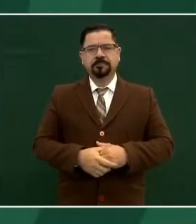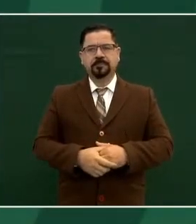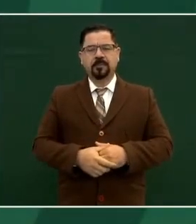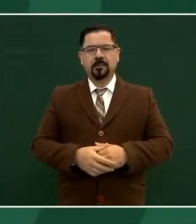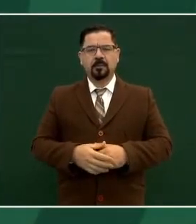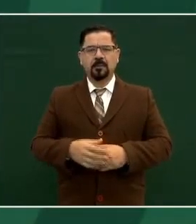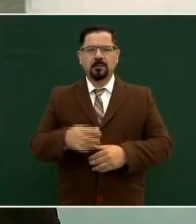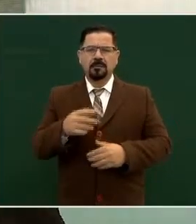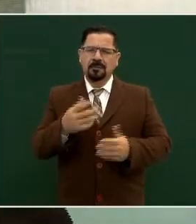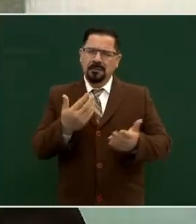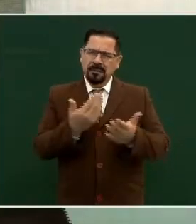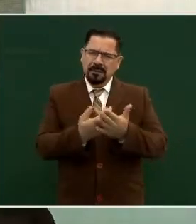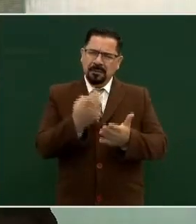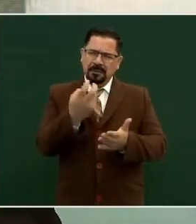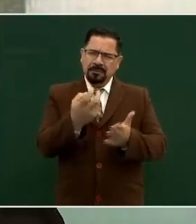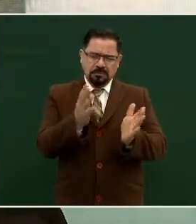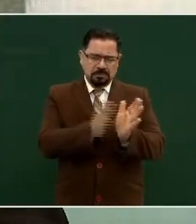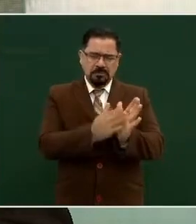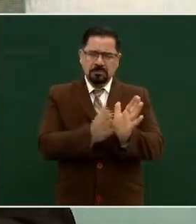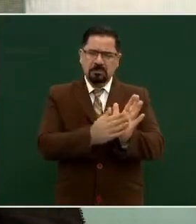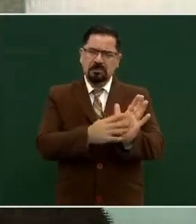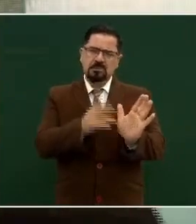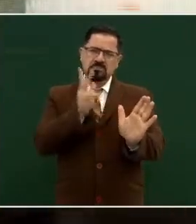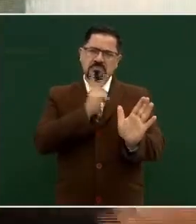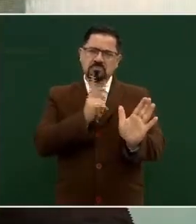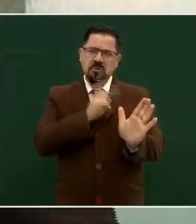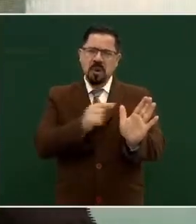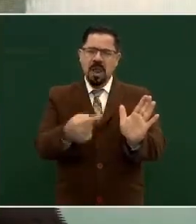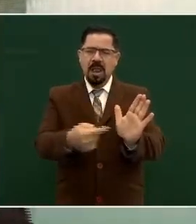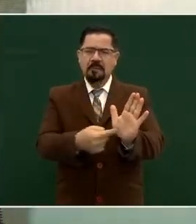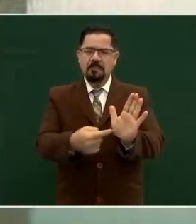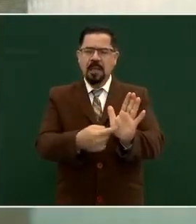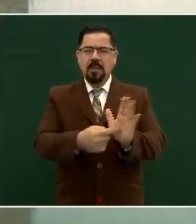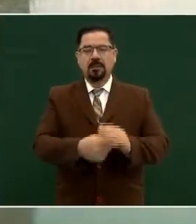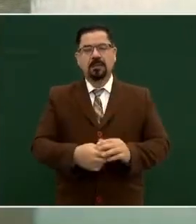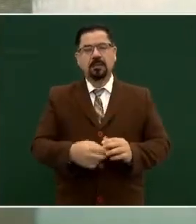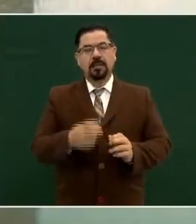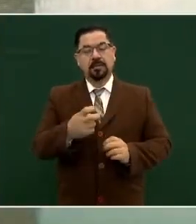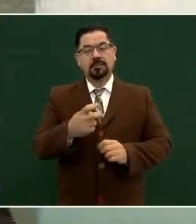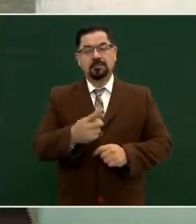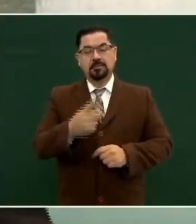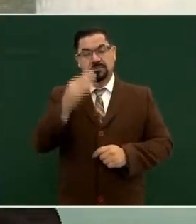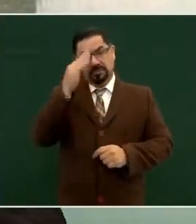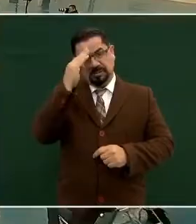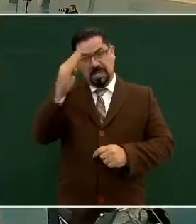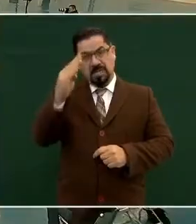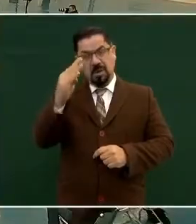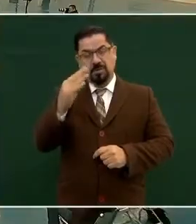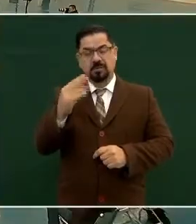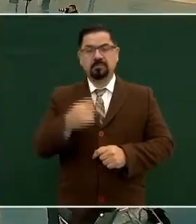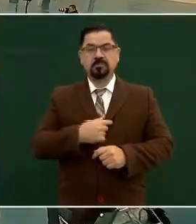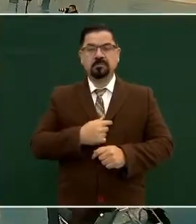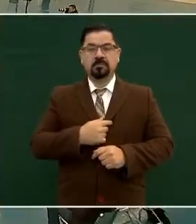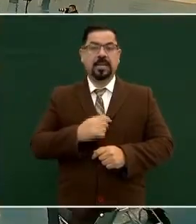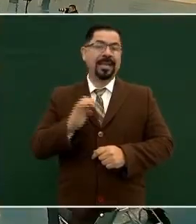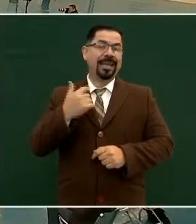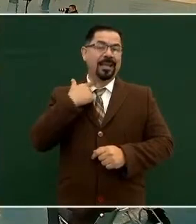¿Qué más prueba puede haber? Que se va el señor Calderón a trabajar